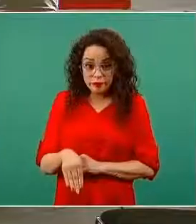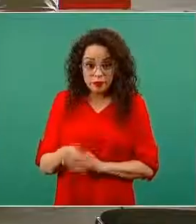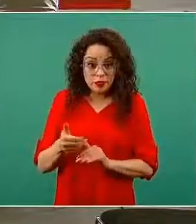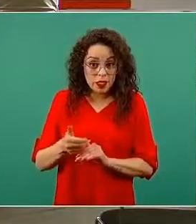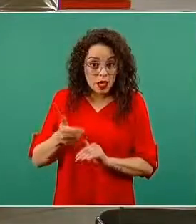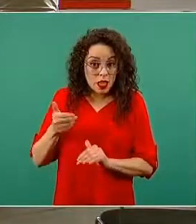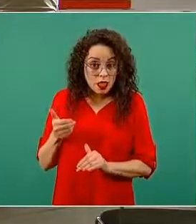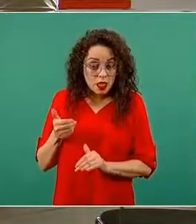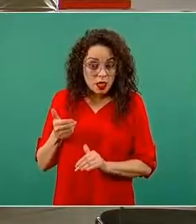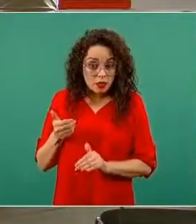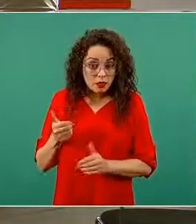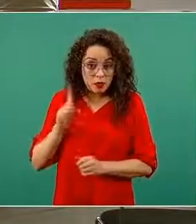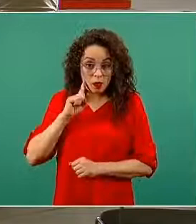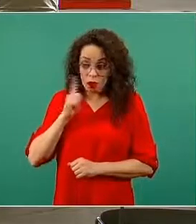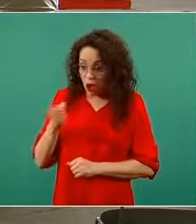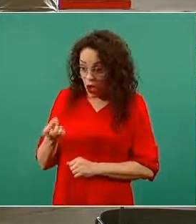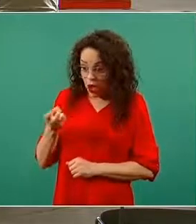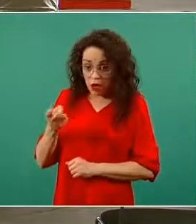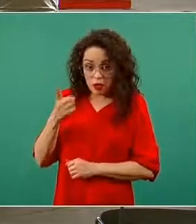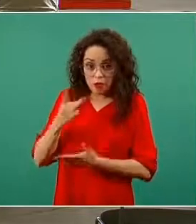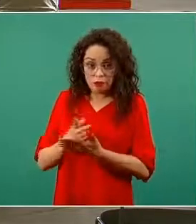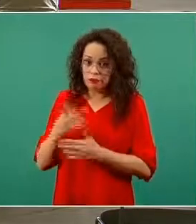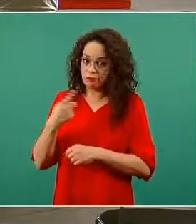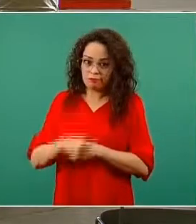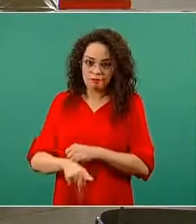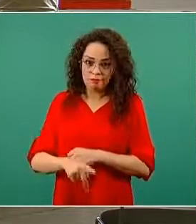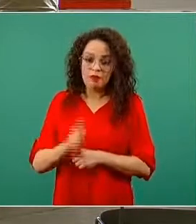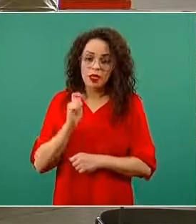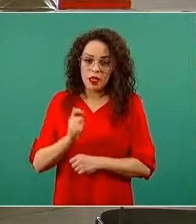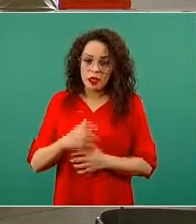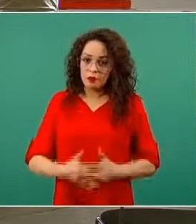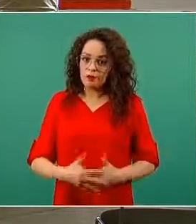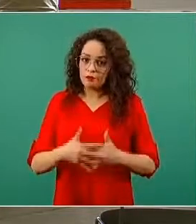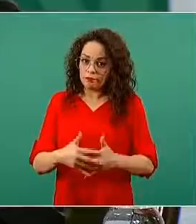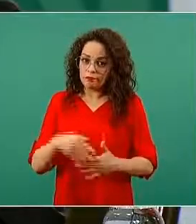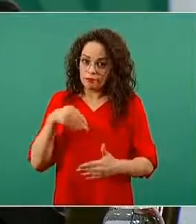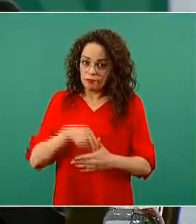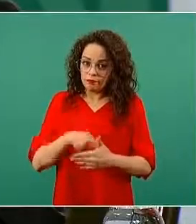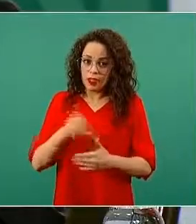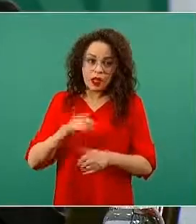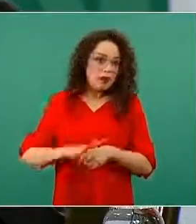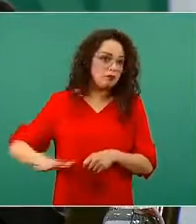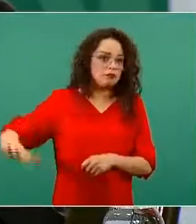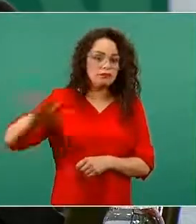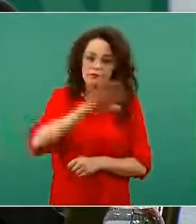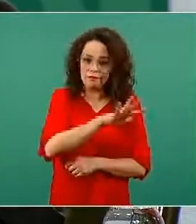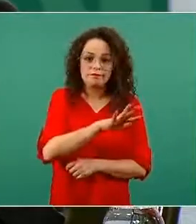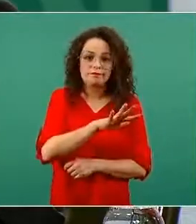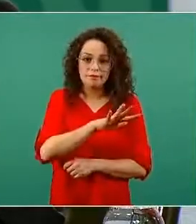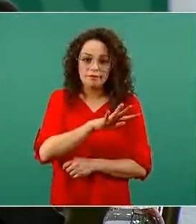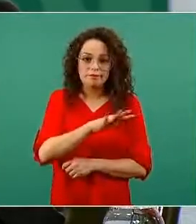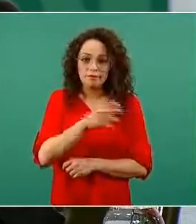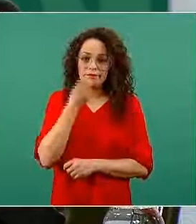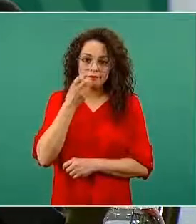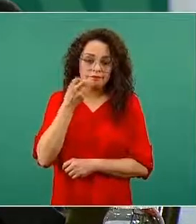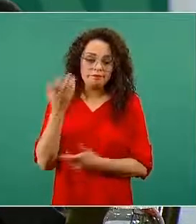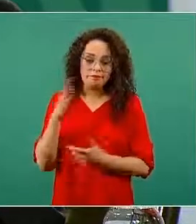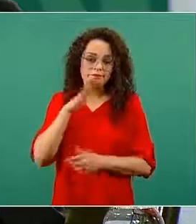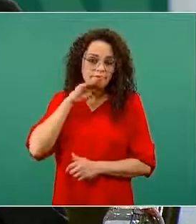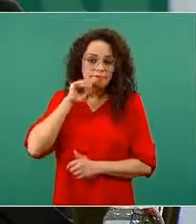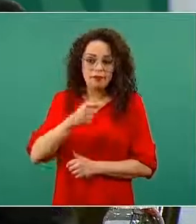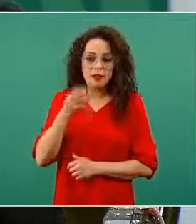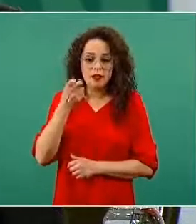propia mujer, sino para el binomio y para la sociedad en general. Y en ese sentido, analizando